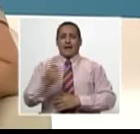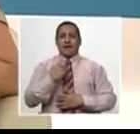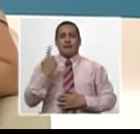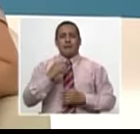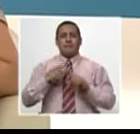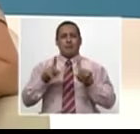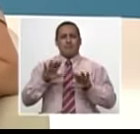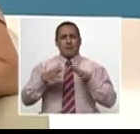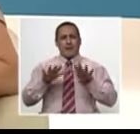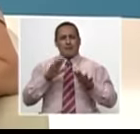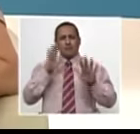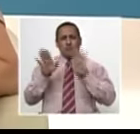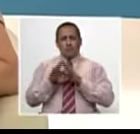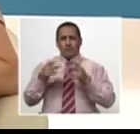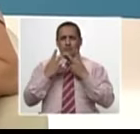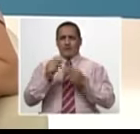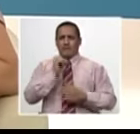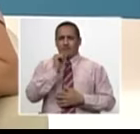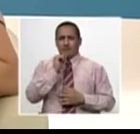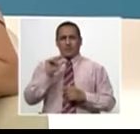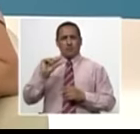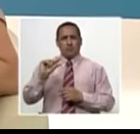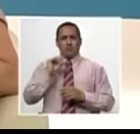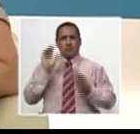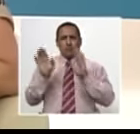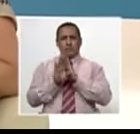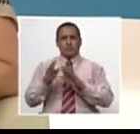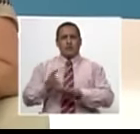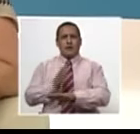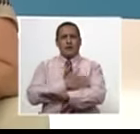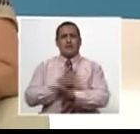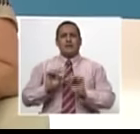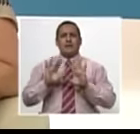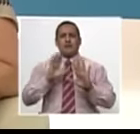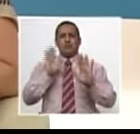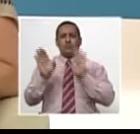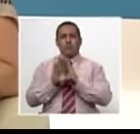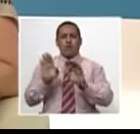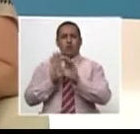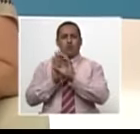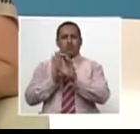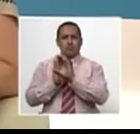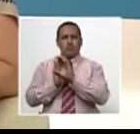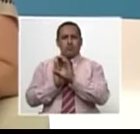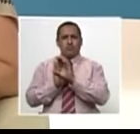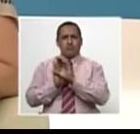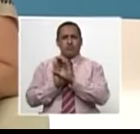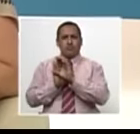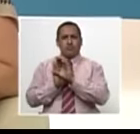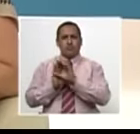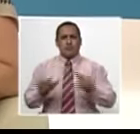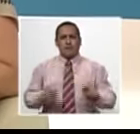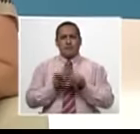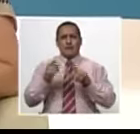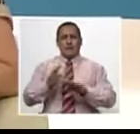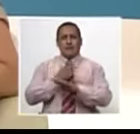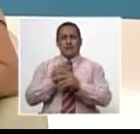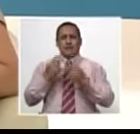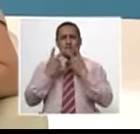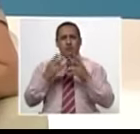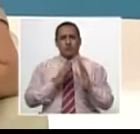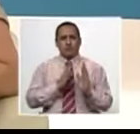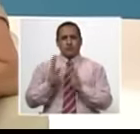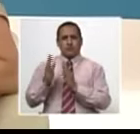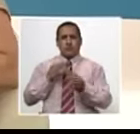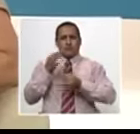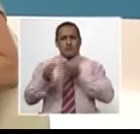impresión que le faltan manos, ¿no? Como que se queda un poco corto, o a lo mejor la Constitución no preveía pues un proceso